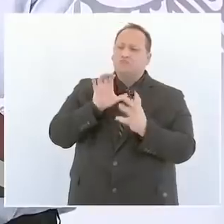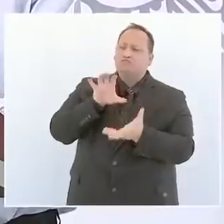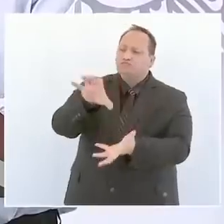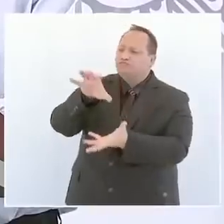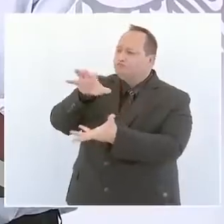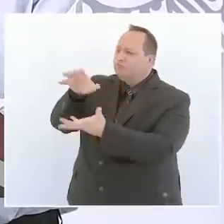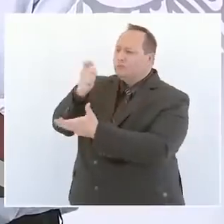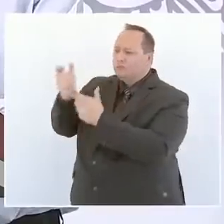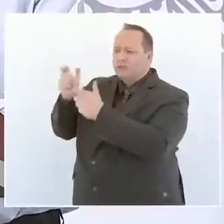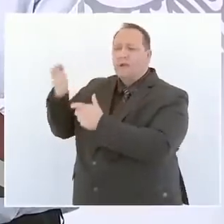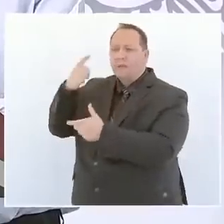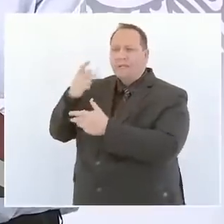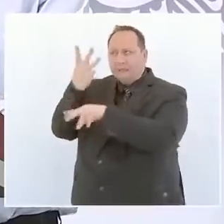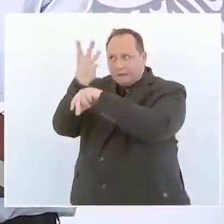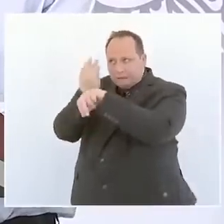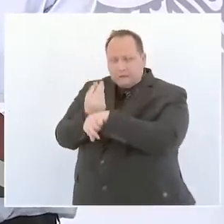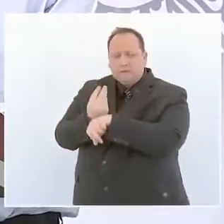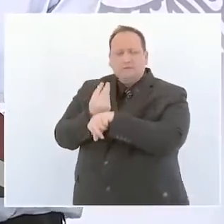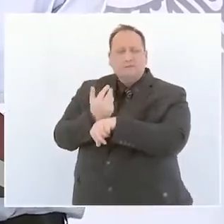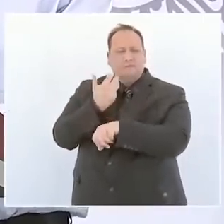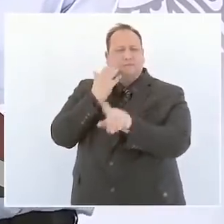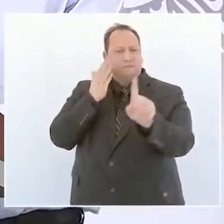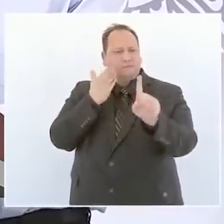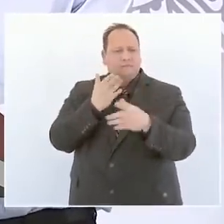presupuesto. Ese es el